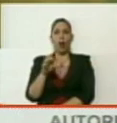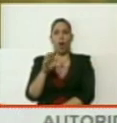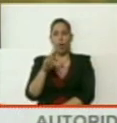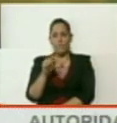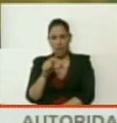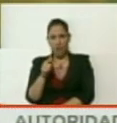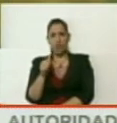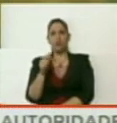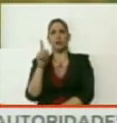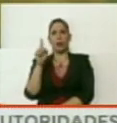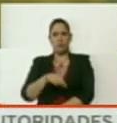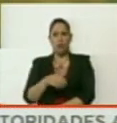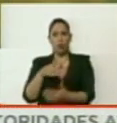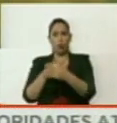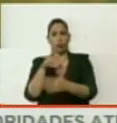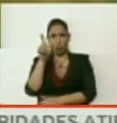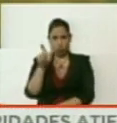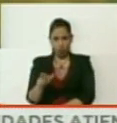señor Mendoza,